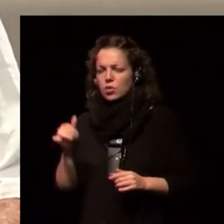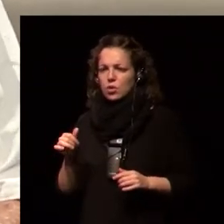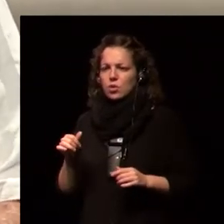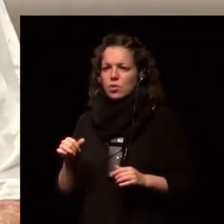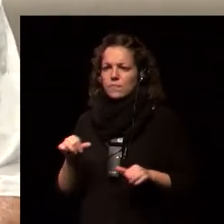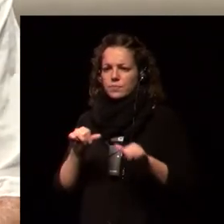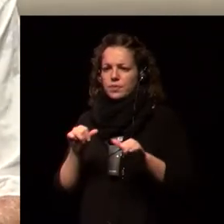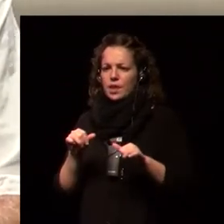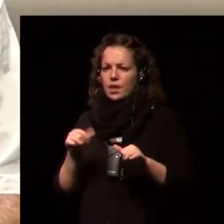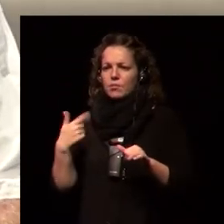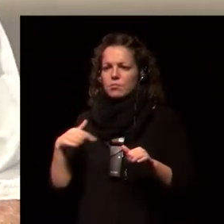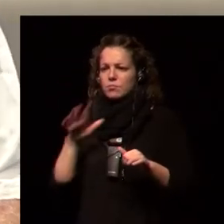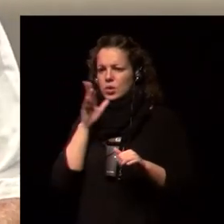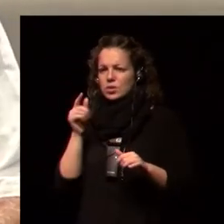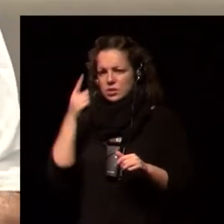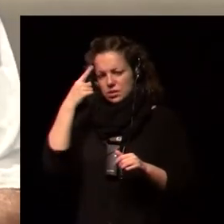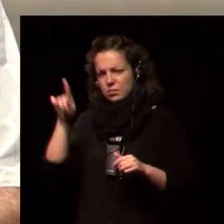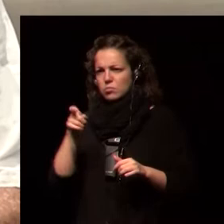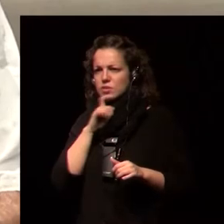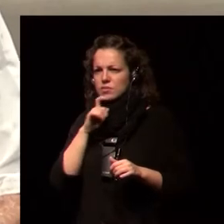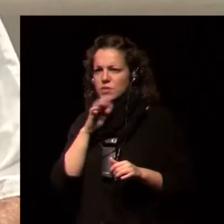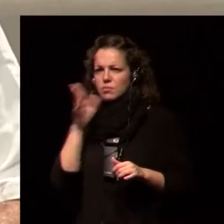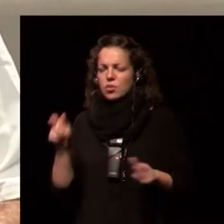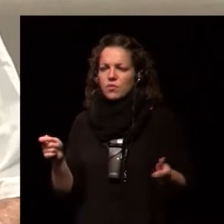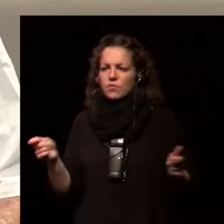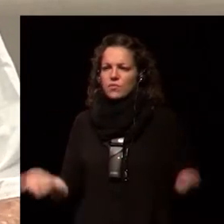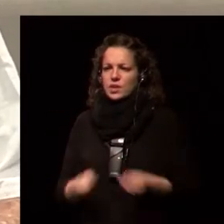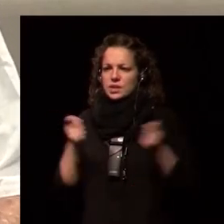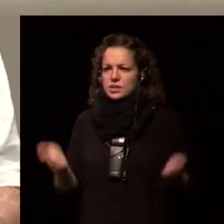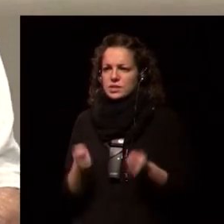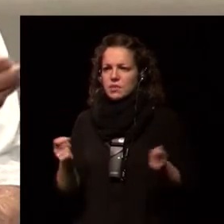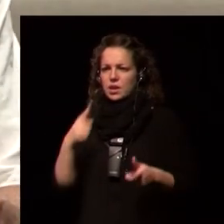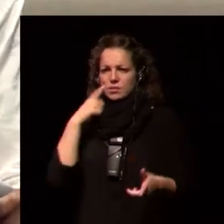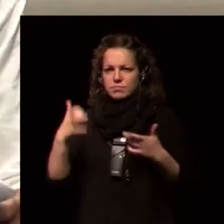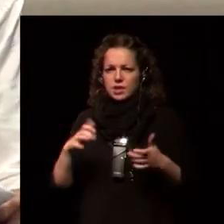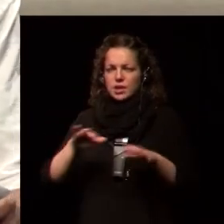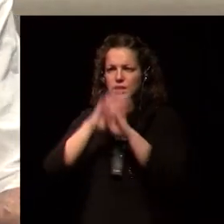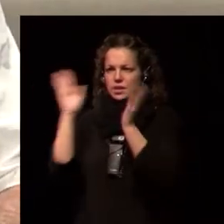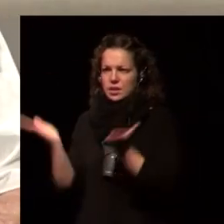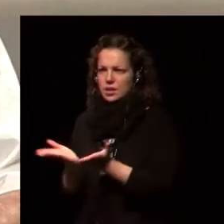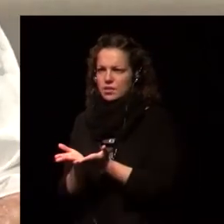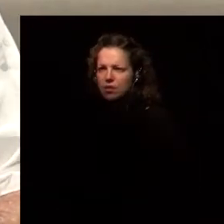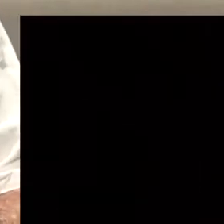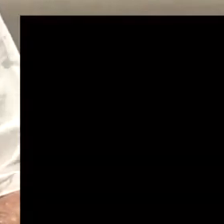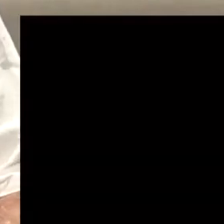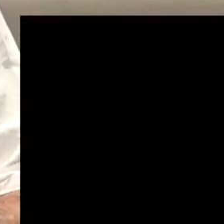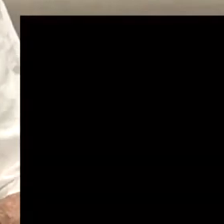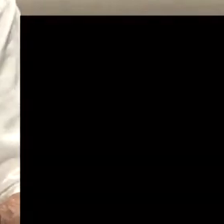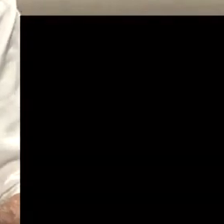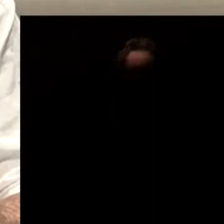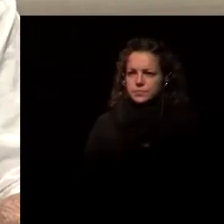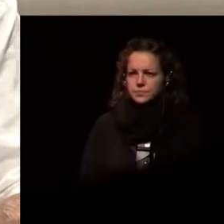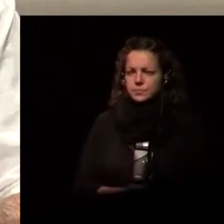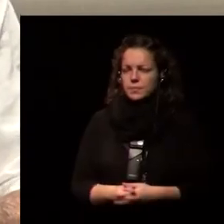otra vez en nuestros festivales de artes internacionales en Rotterdam en los